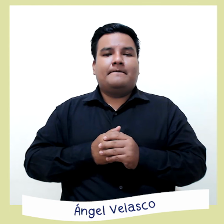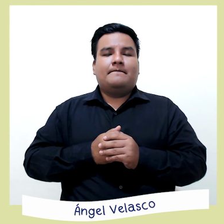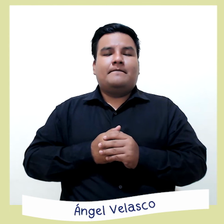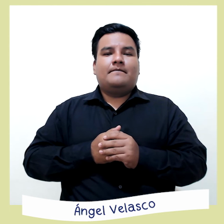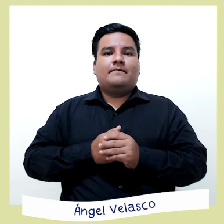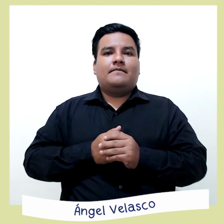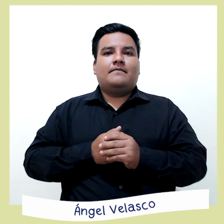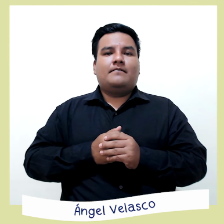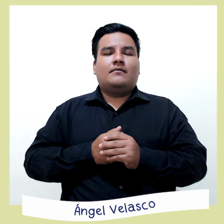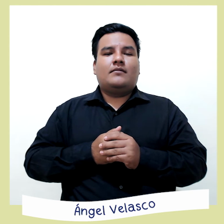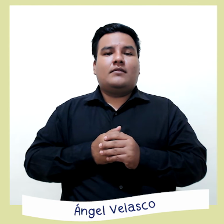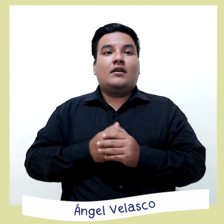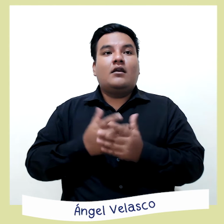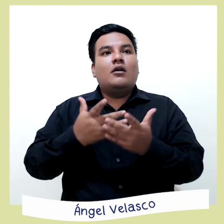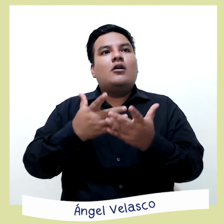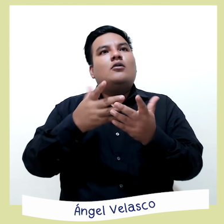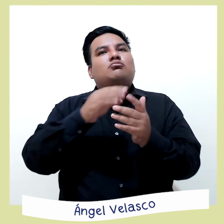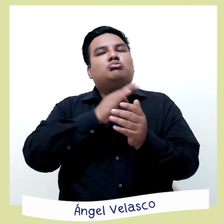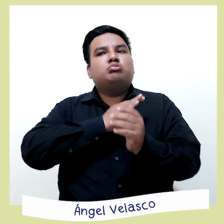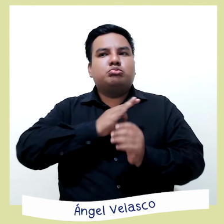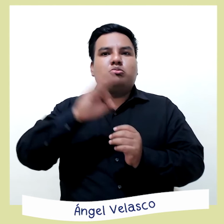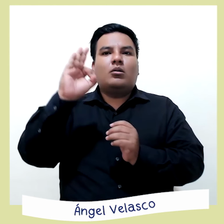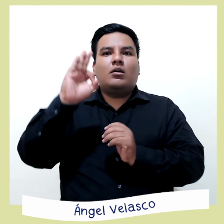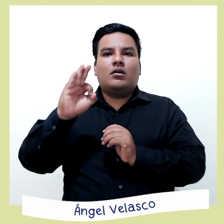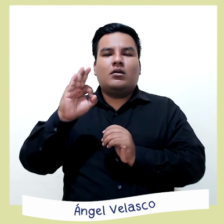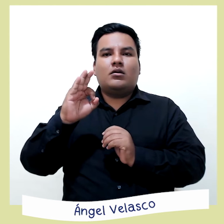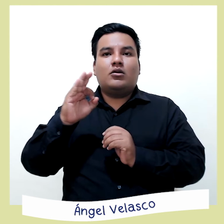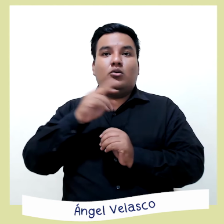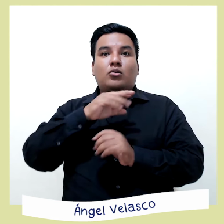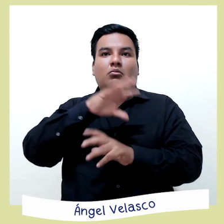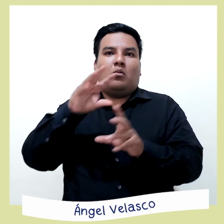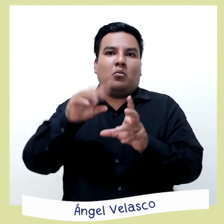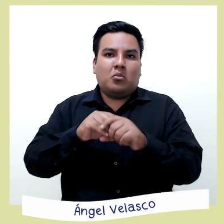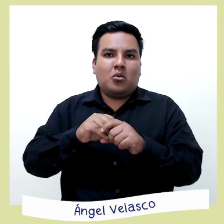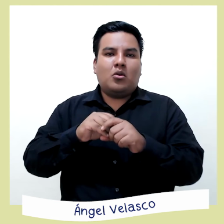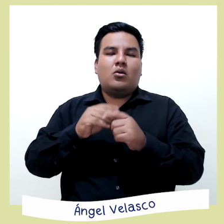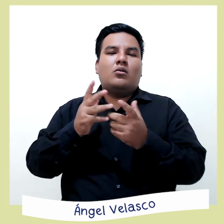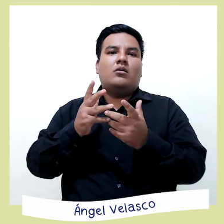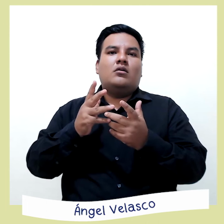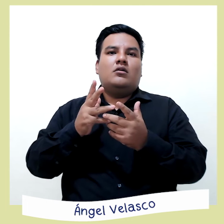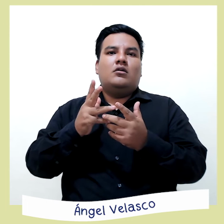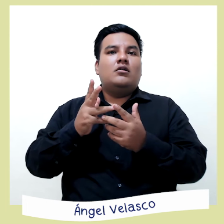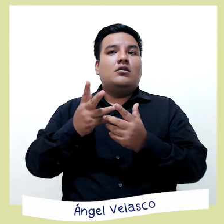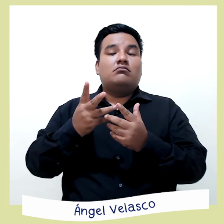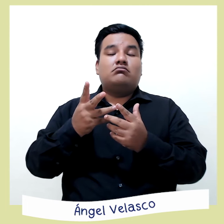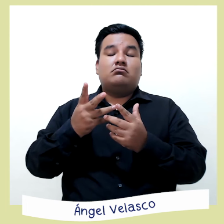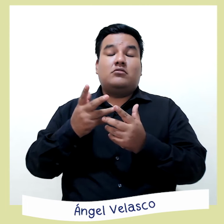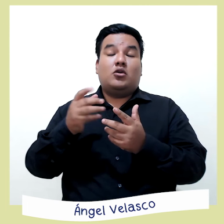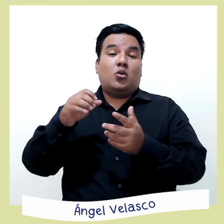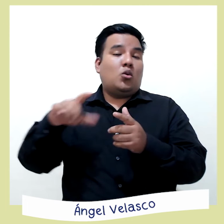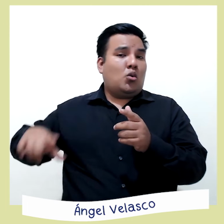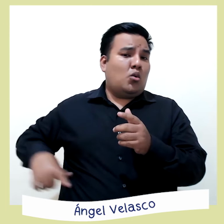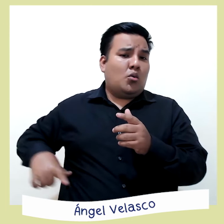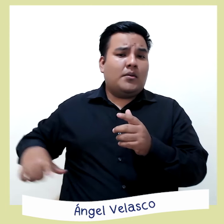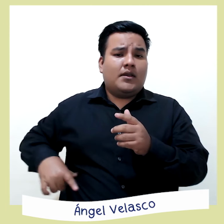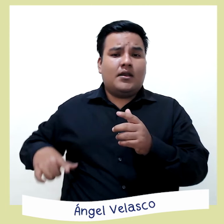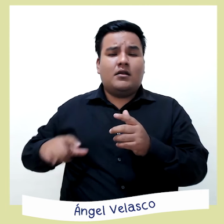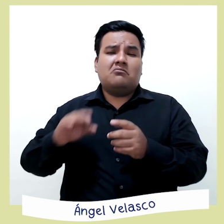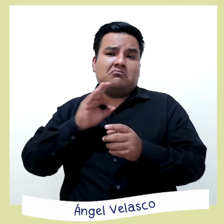equidad. No existimos nosotros como partícipes de ese mismo modelo. Entonces, si el gobierno